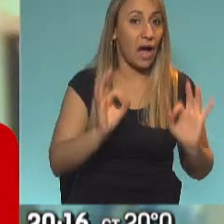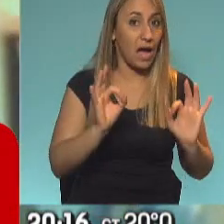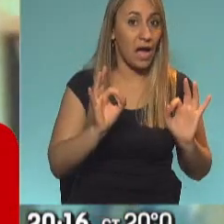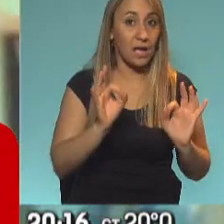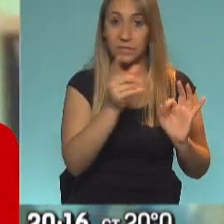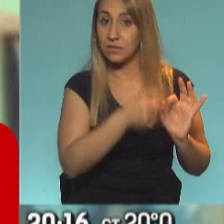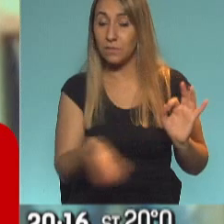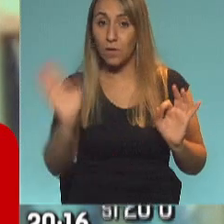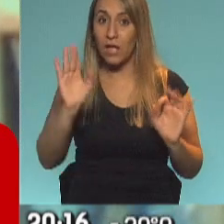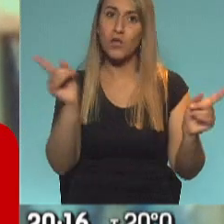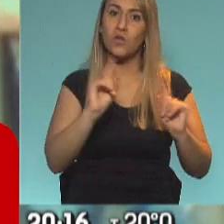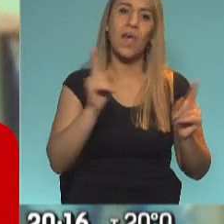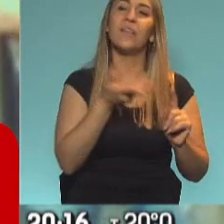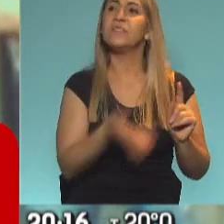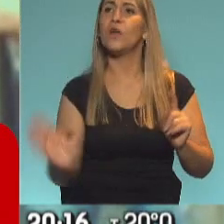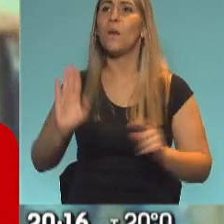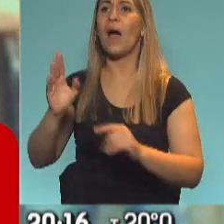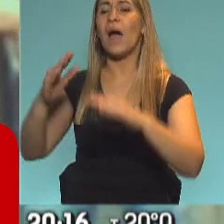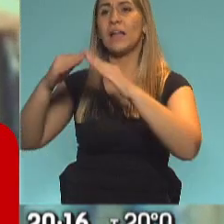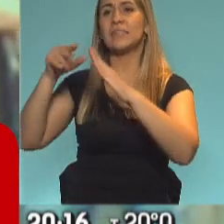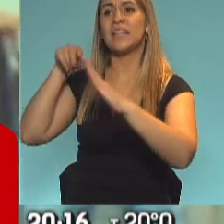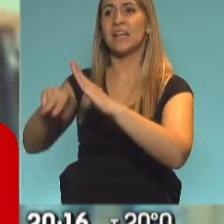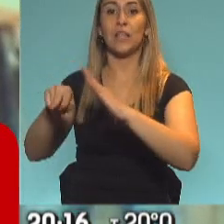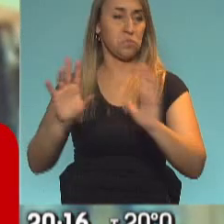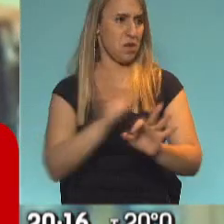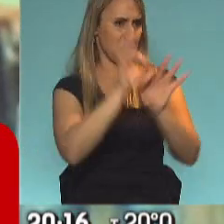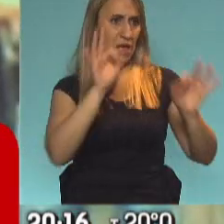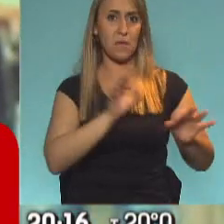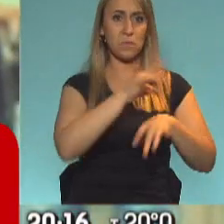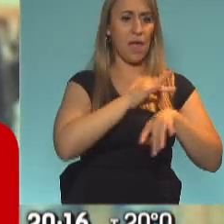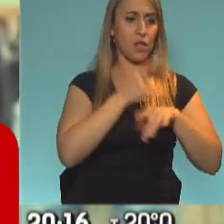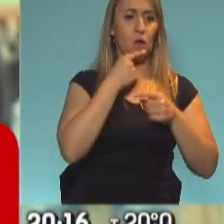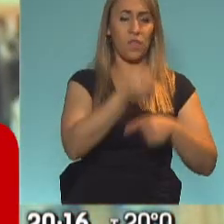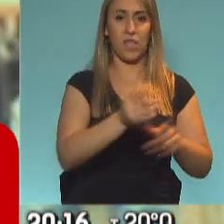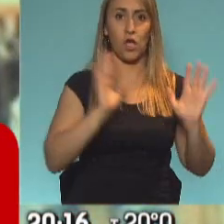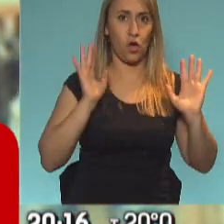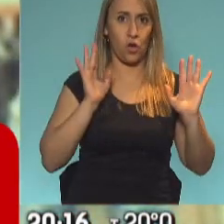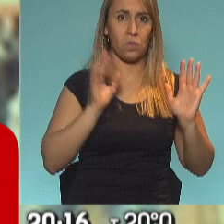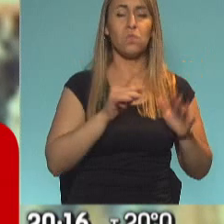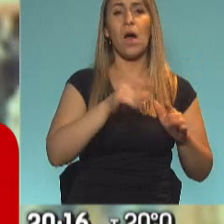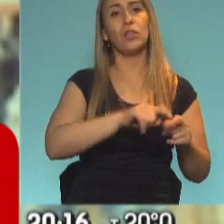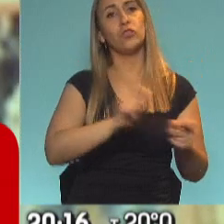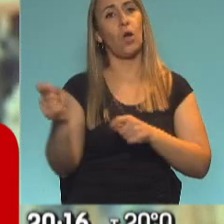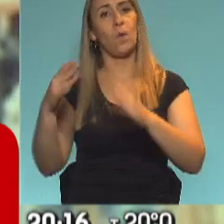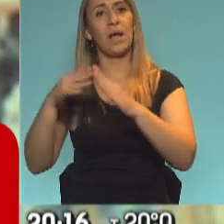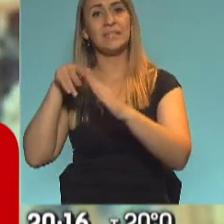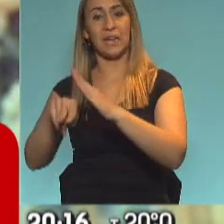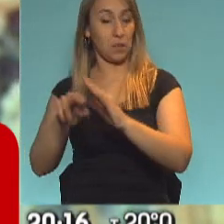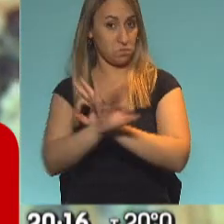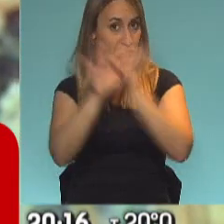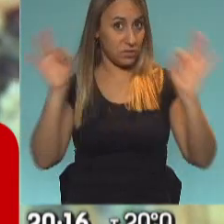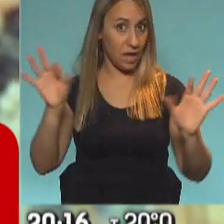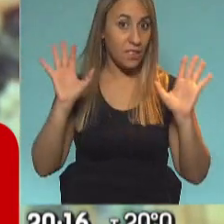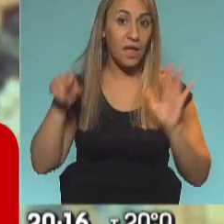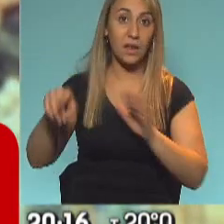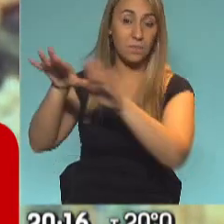no se fue con una internación domiciliaria. Nadie le indicó una internación domiciliaria, dice Luque. En consecuencia, estaba en la casa